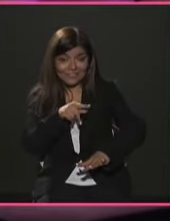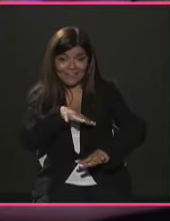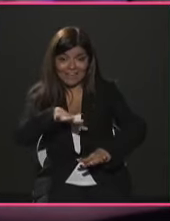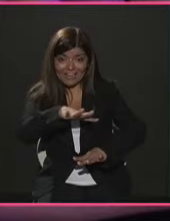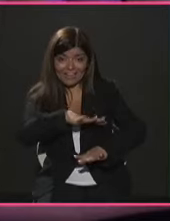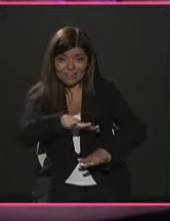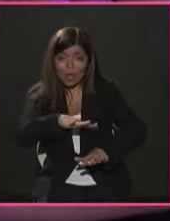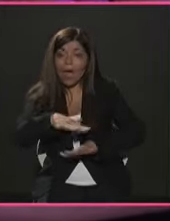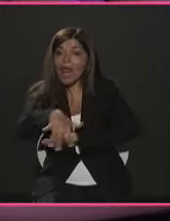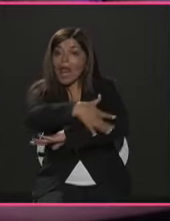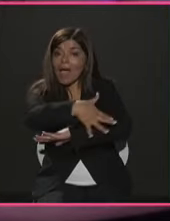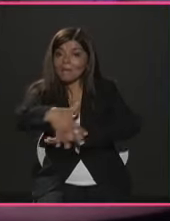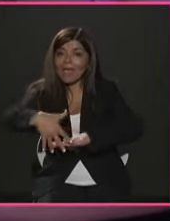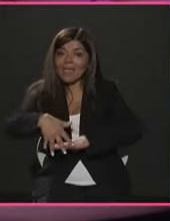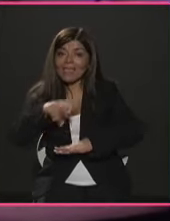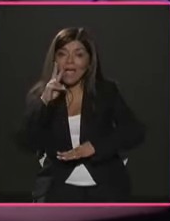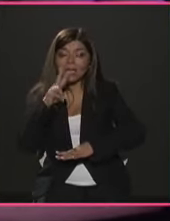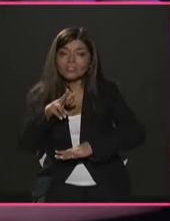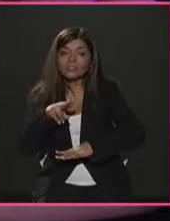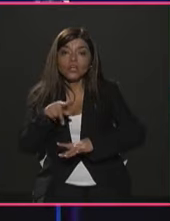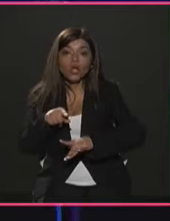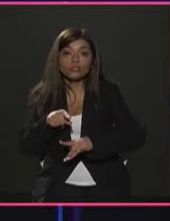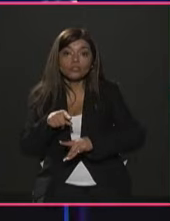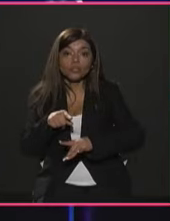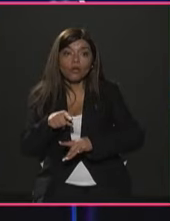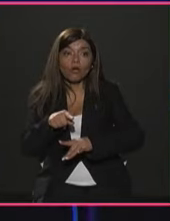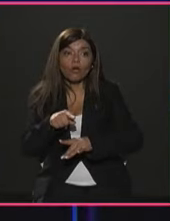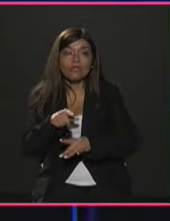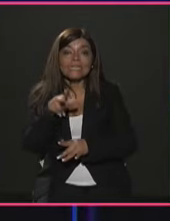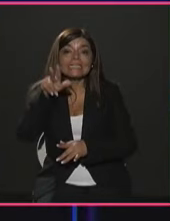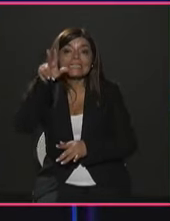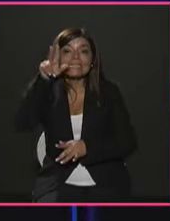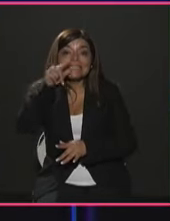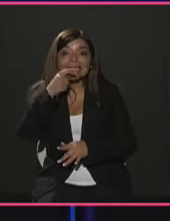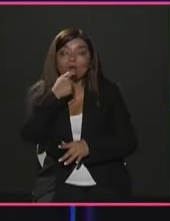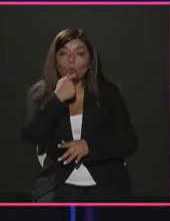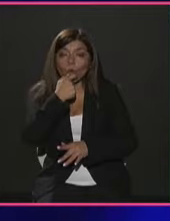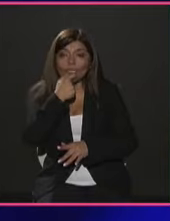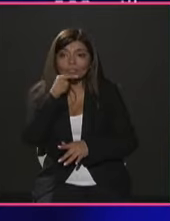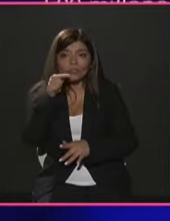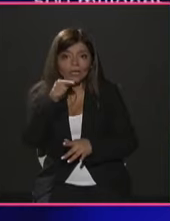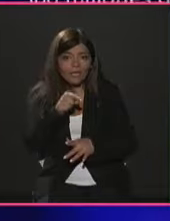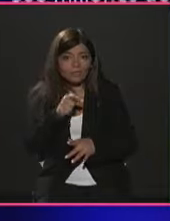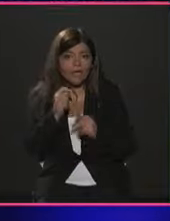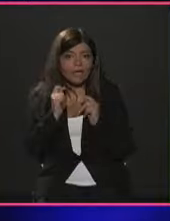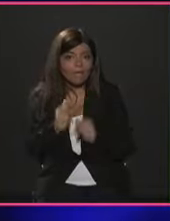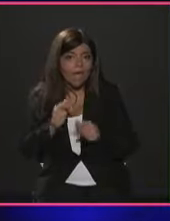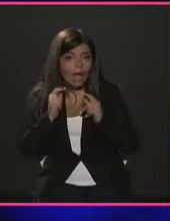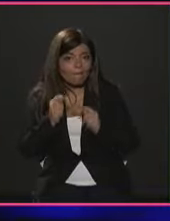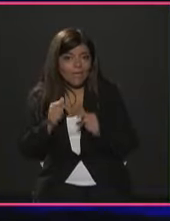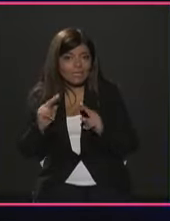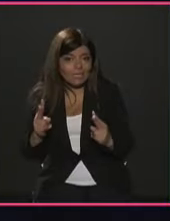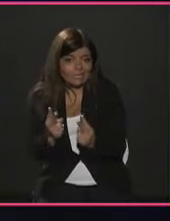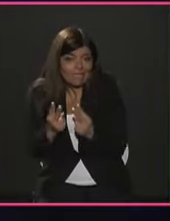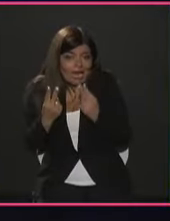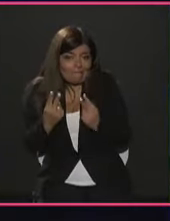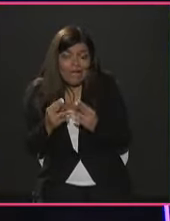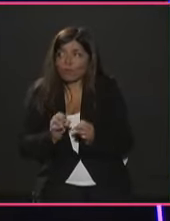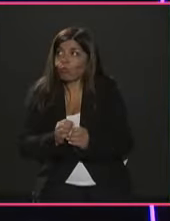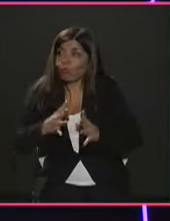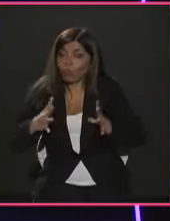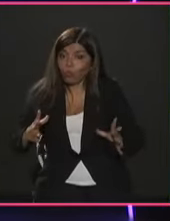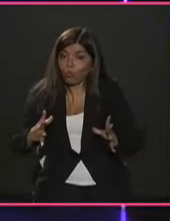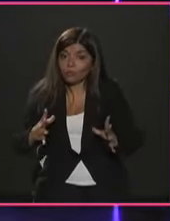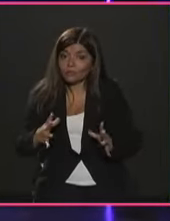ven en la playa son fósiles vivientes son El ejemplo de una capacidad de sobrevivencia extraordinaria